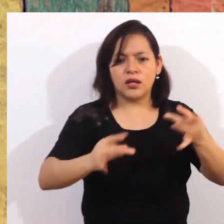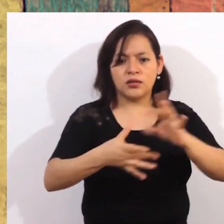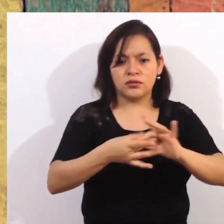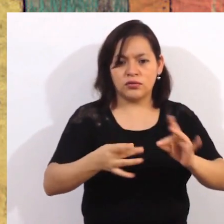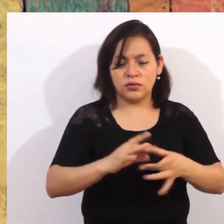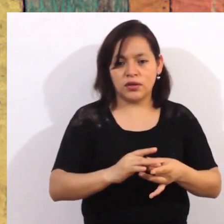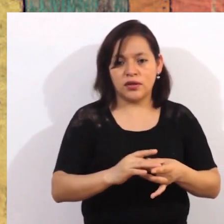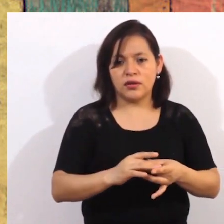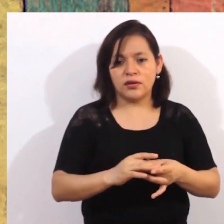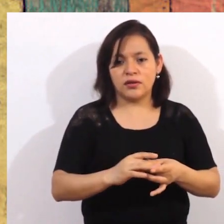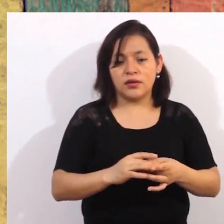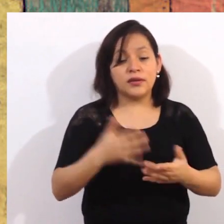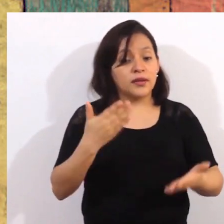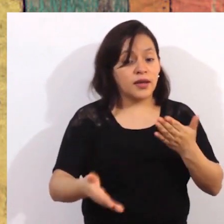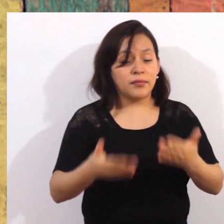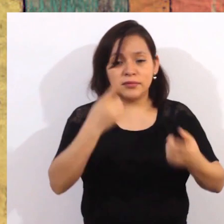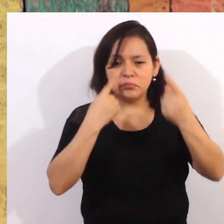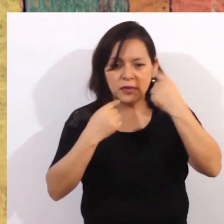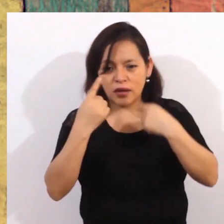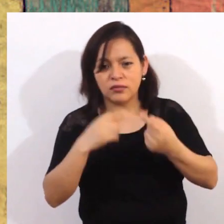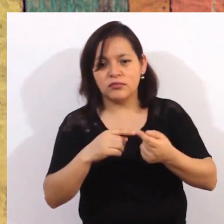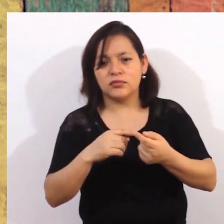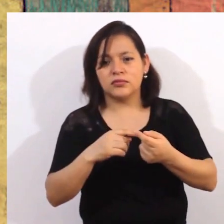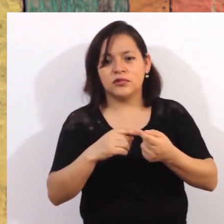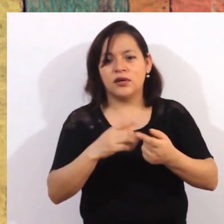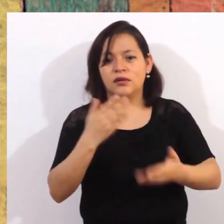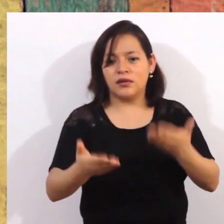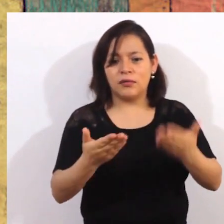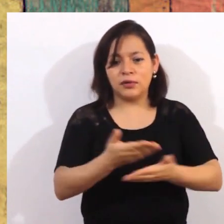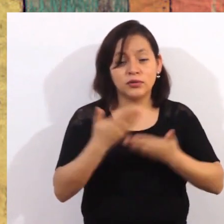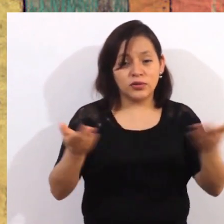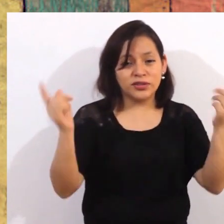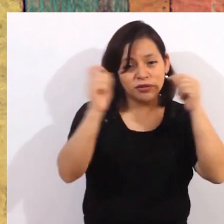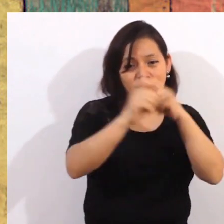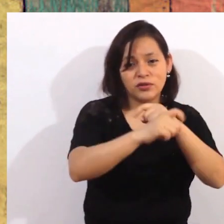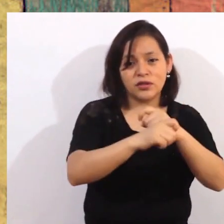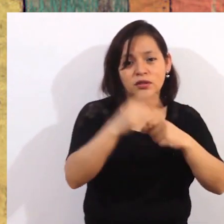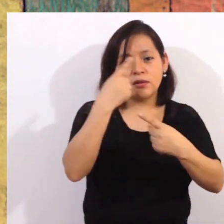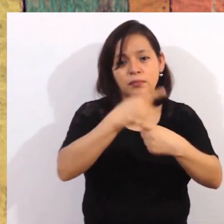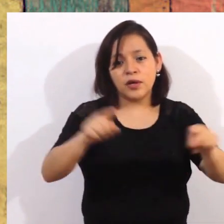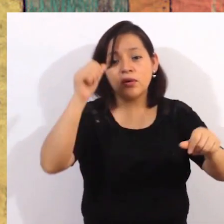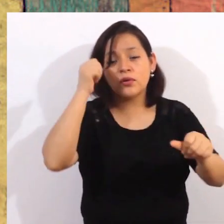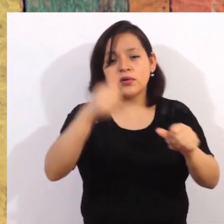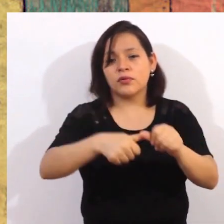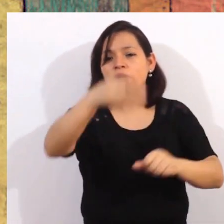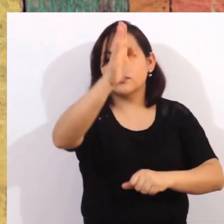pasará esto y todavía lágrimas, pero Dios todavía es Señor y